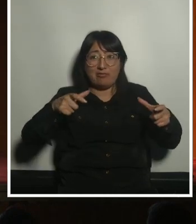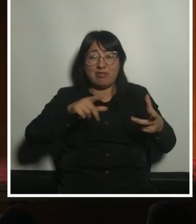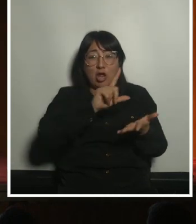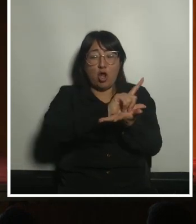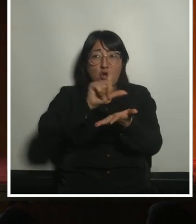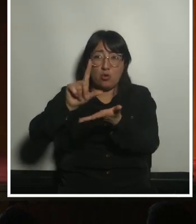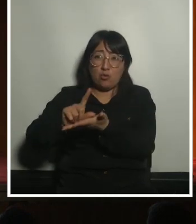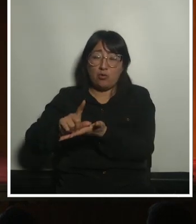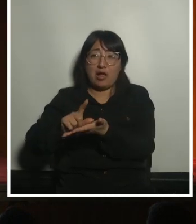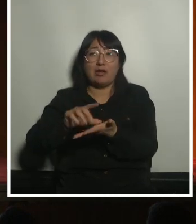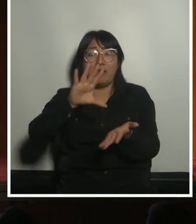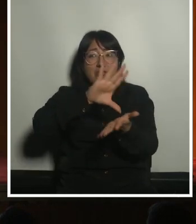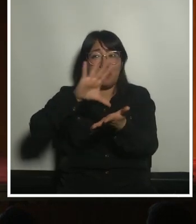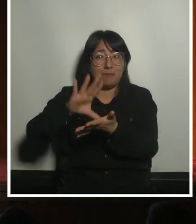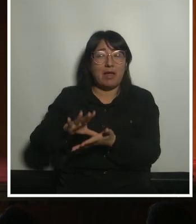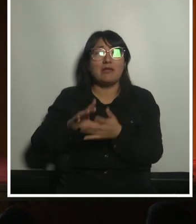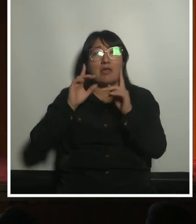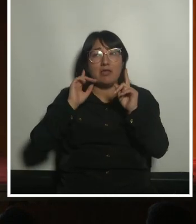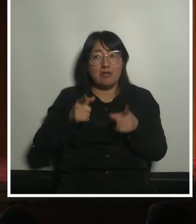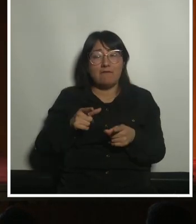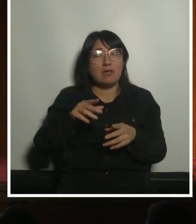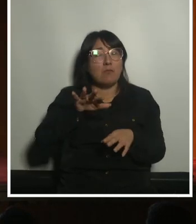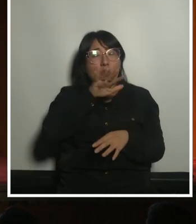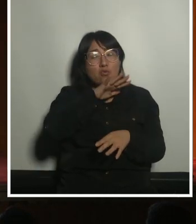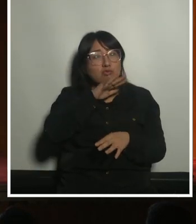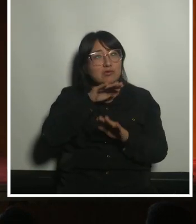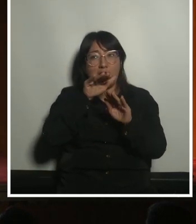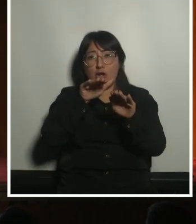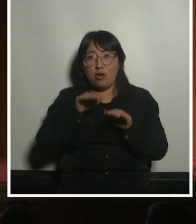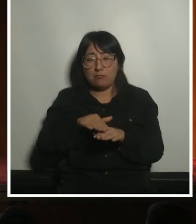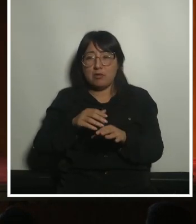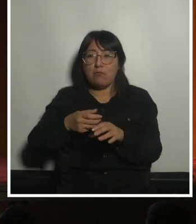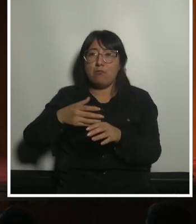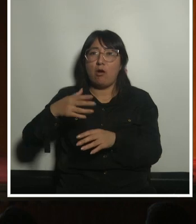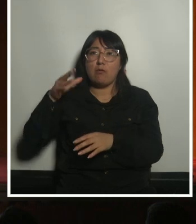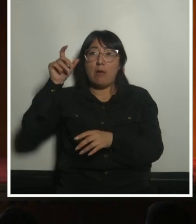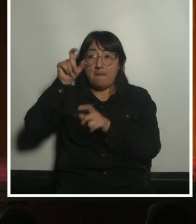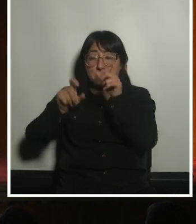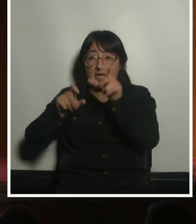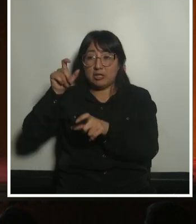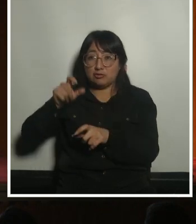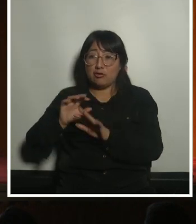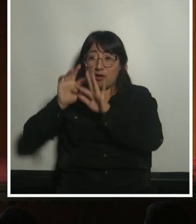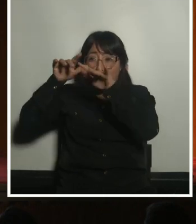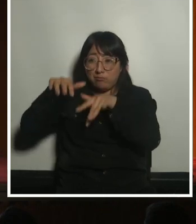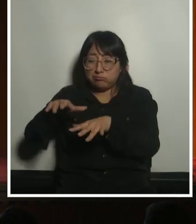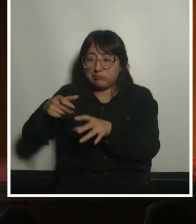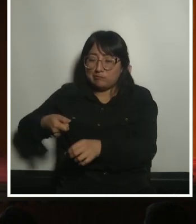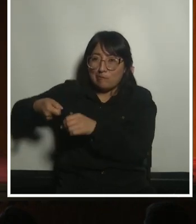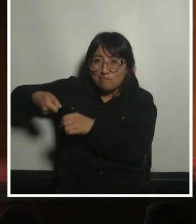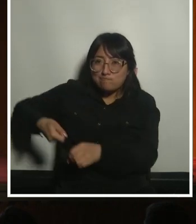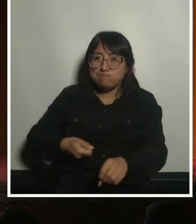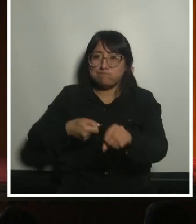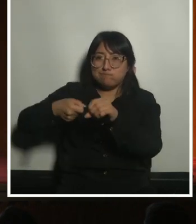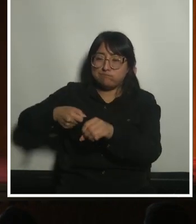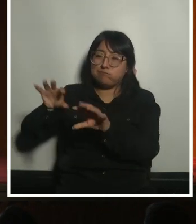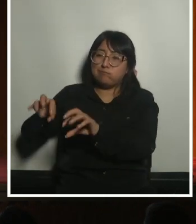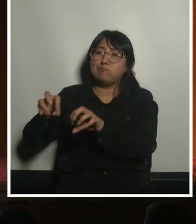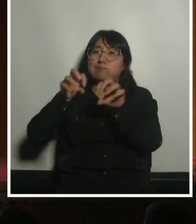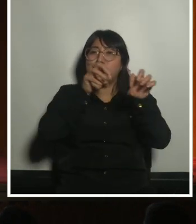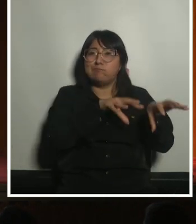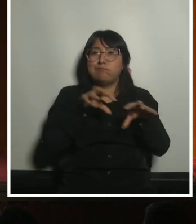abrirlas mecánicamente o las personas tomaron pala exponiendo su vida con marejada y esto está pasando en muchos